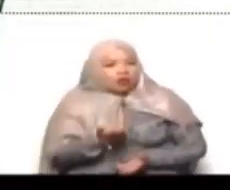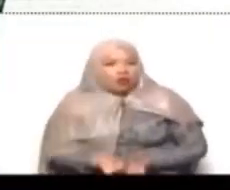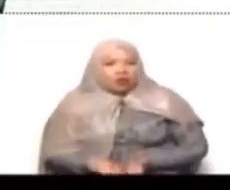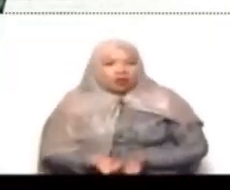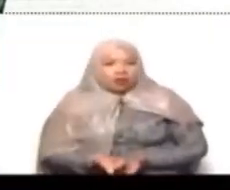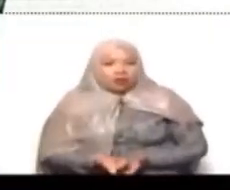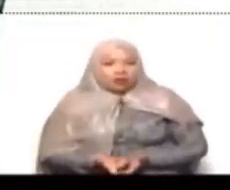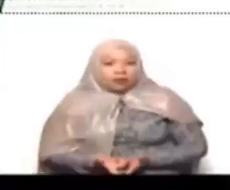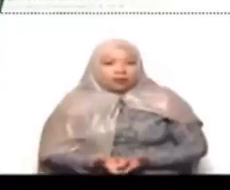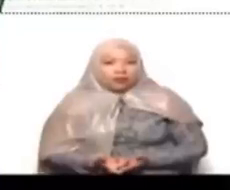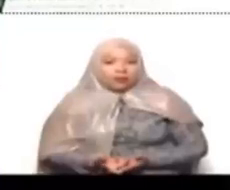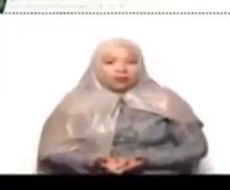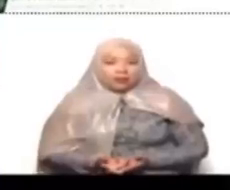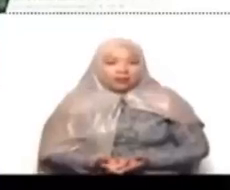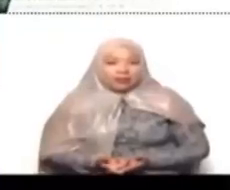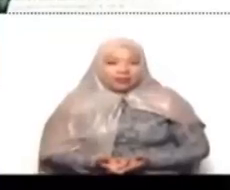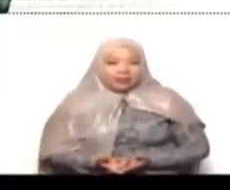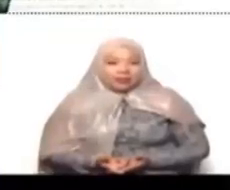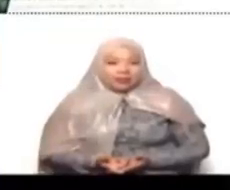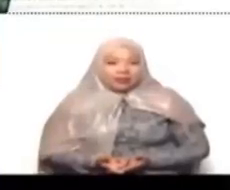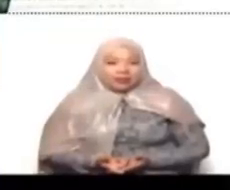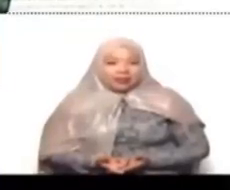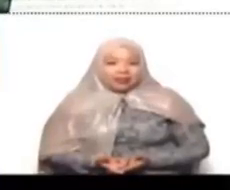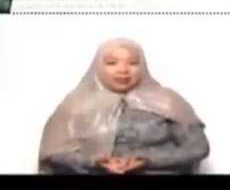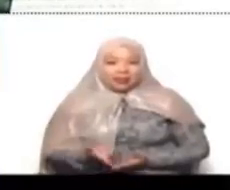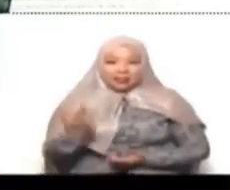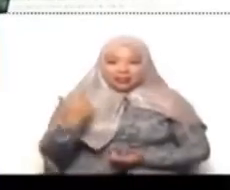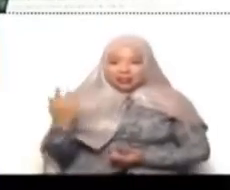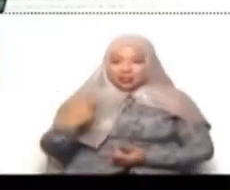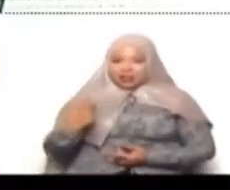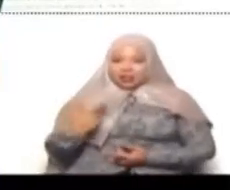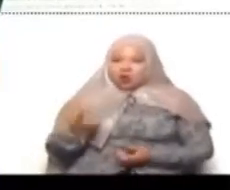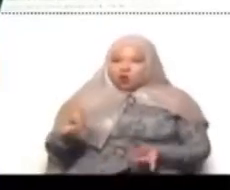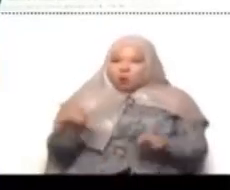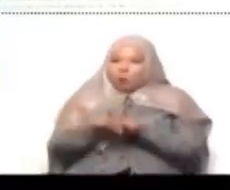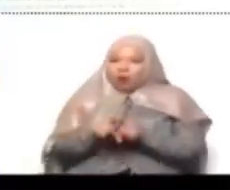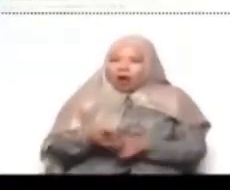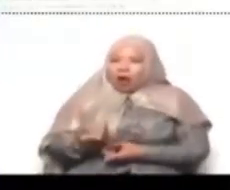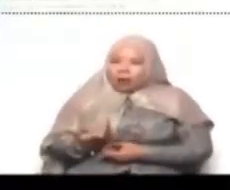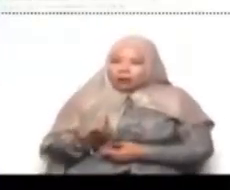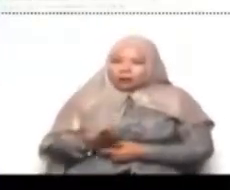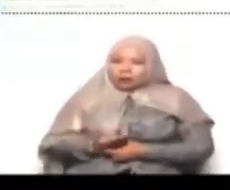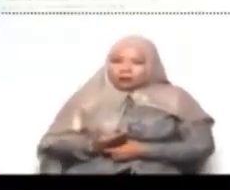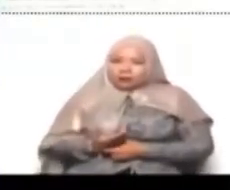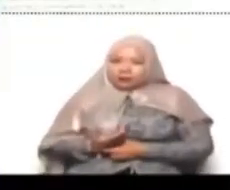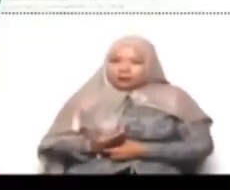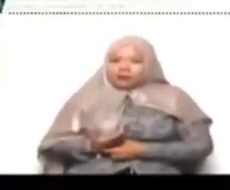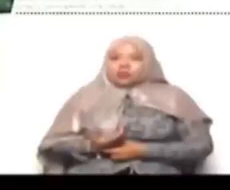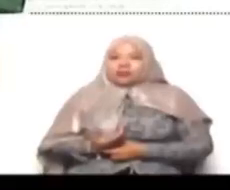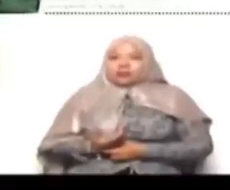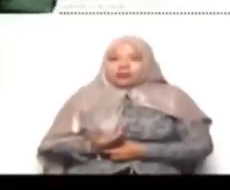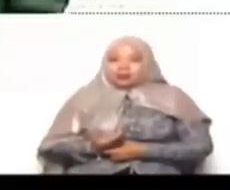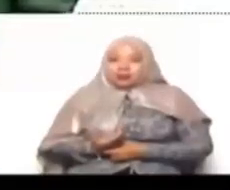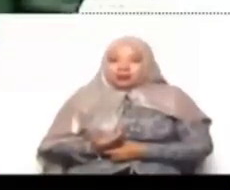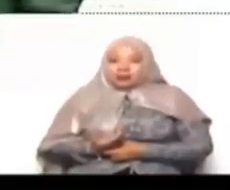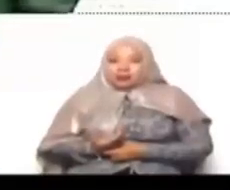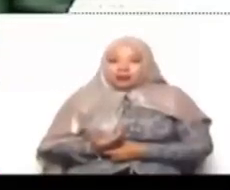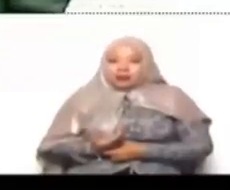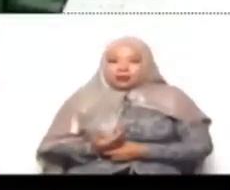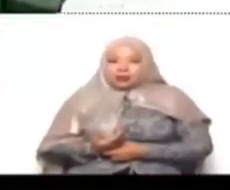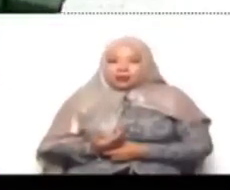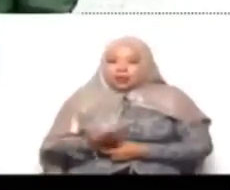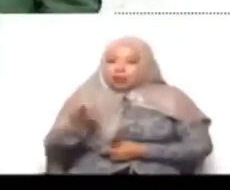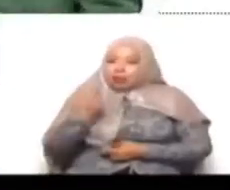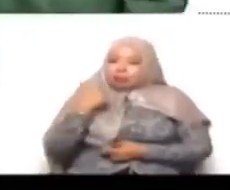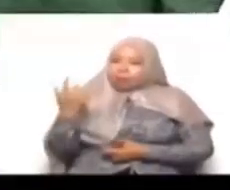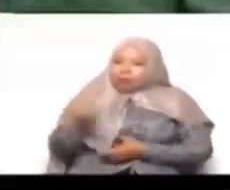¿Es tuyo? No. ¿Y por qué no me consigues uno así, vale, para mí? Es más chévere, ¿verdad? Es suyo, se escucha mejor. ¿Es